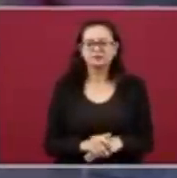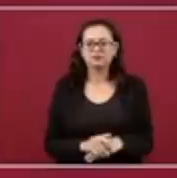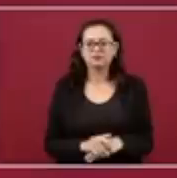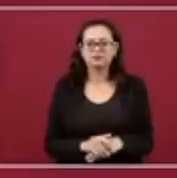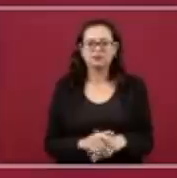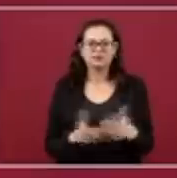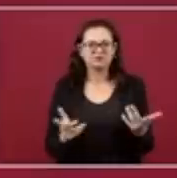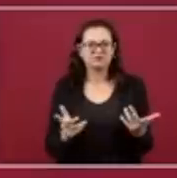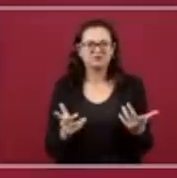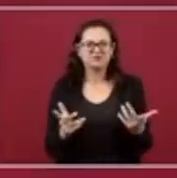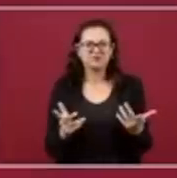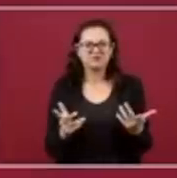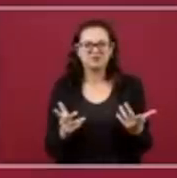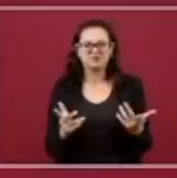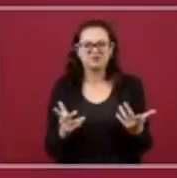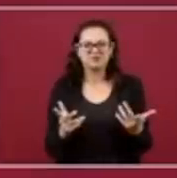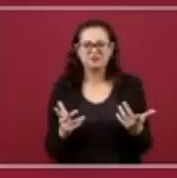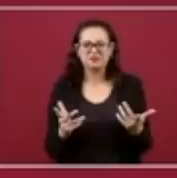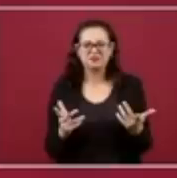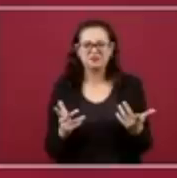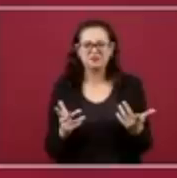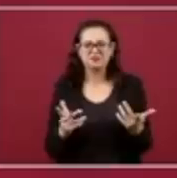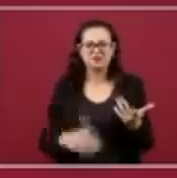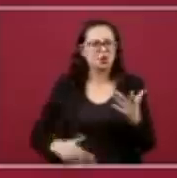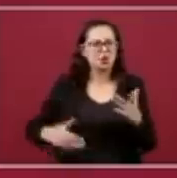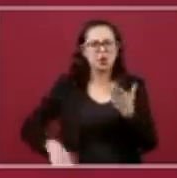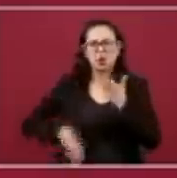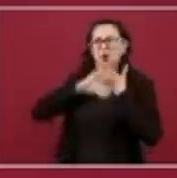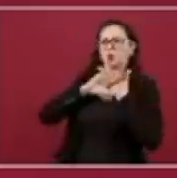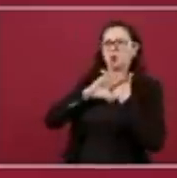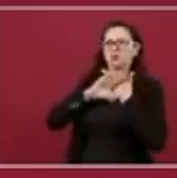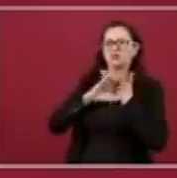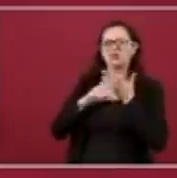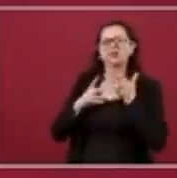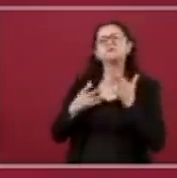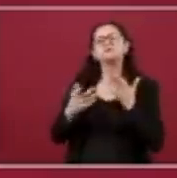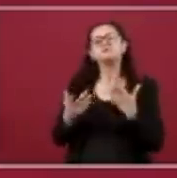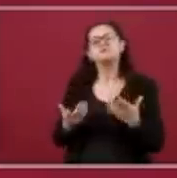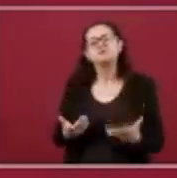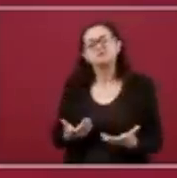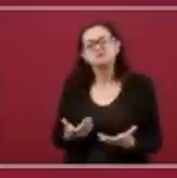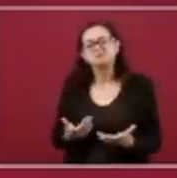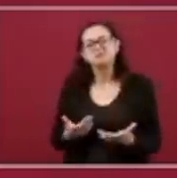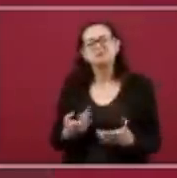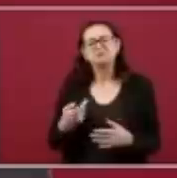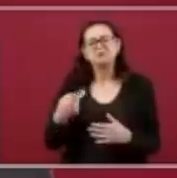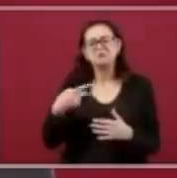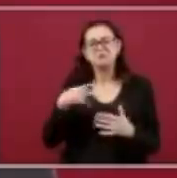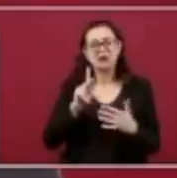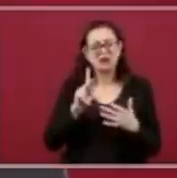están en contra de nosotros, pero bueno, todo eso